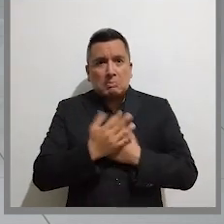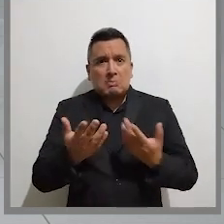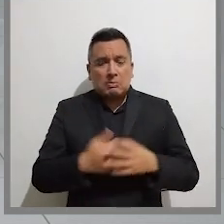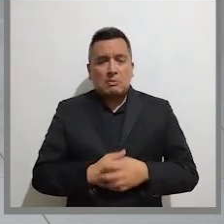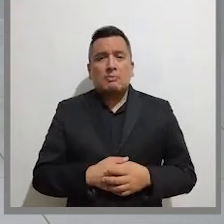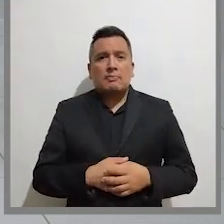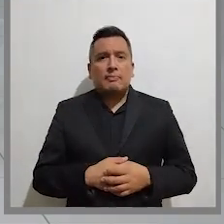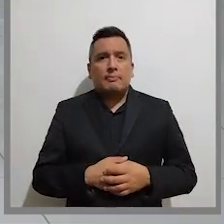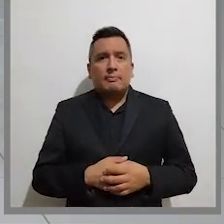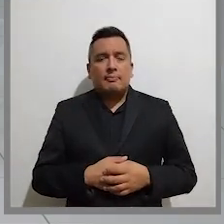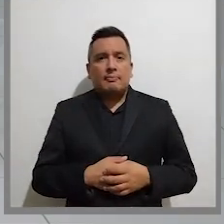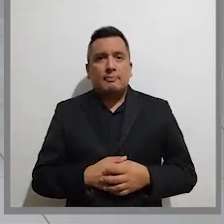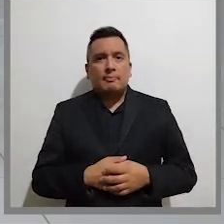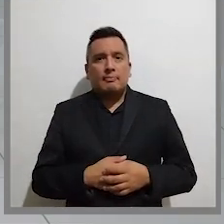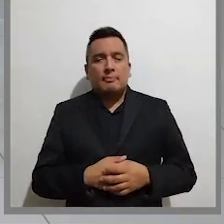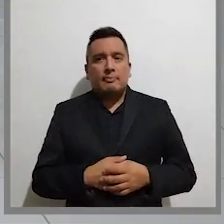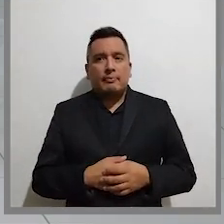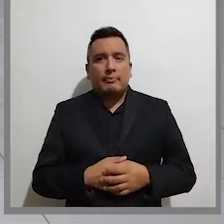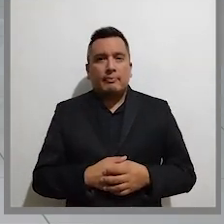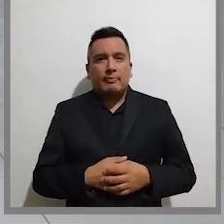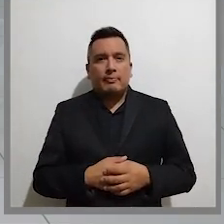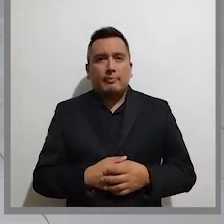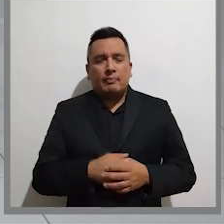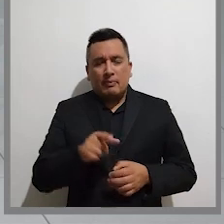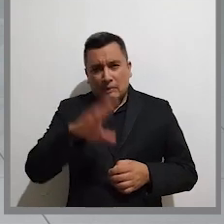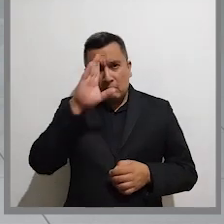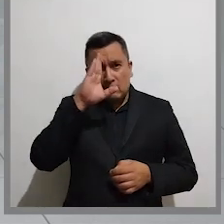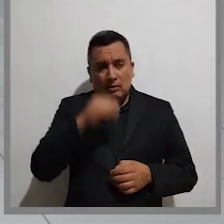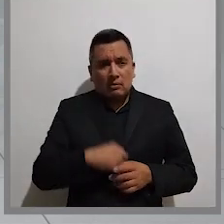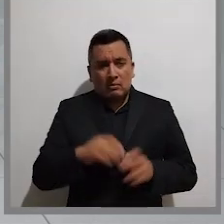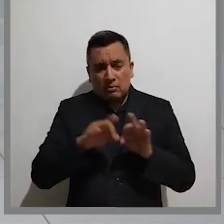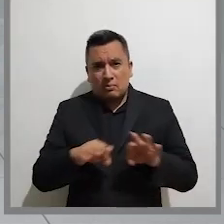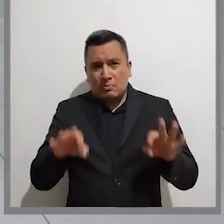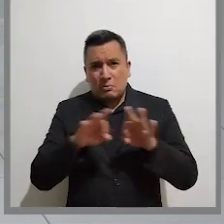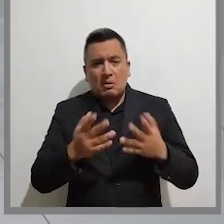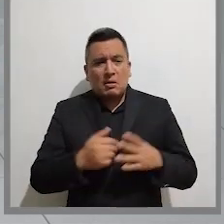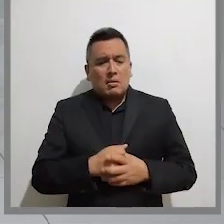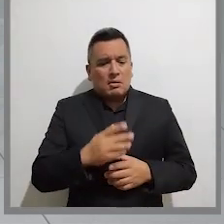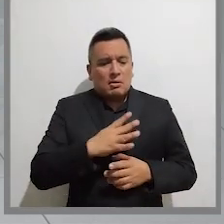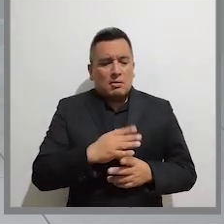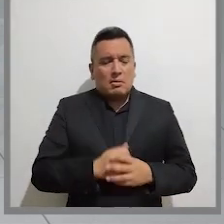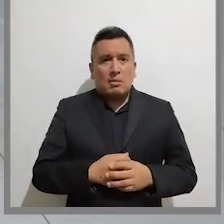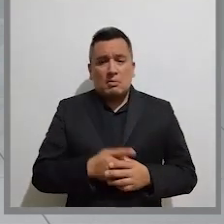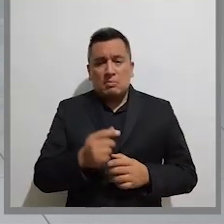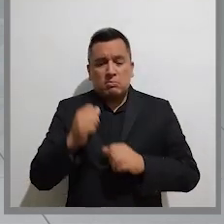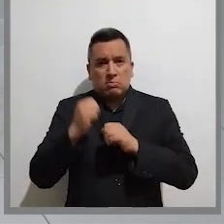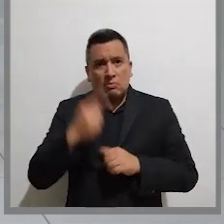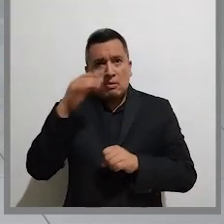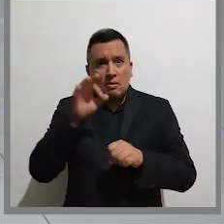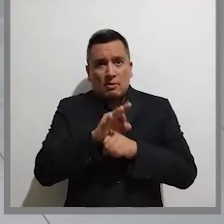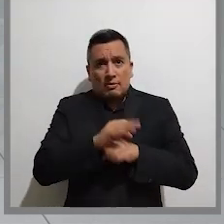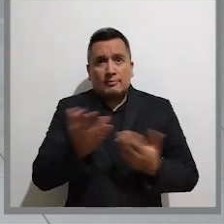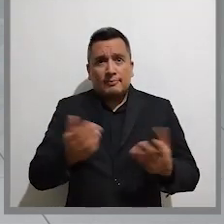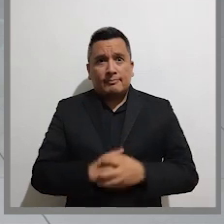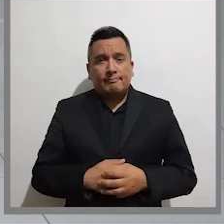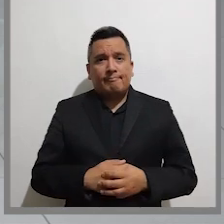jurídica, una demanda, una denuncia. ¿Valdría la pena crear defensorías de oficio en esta materia? Sí,